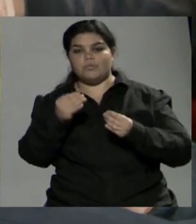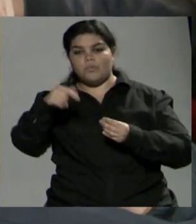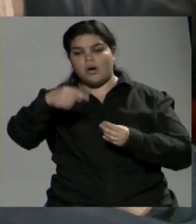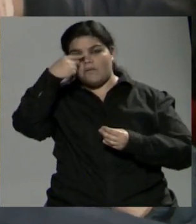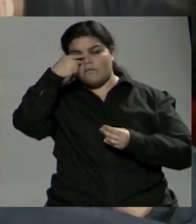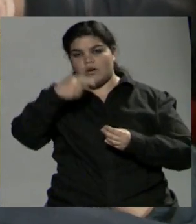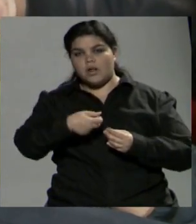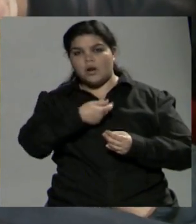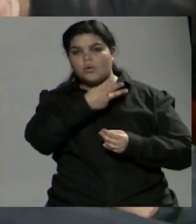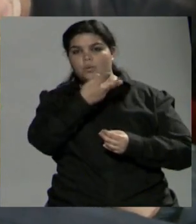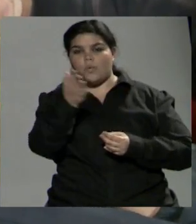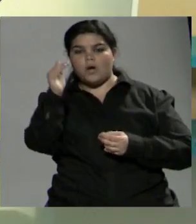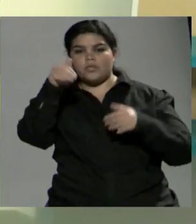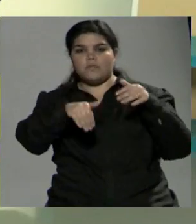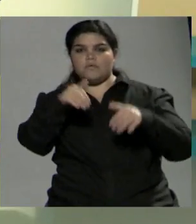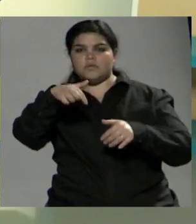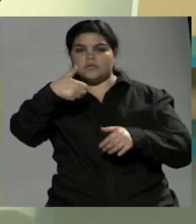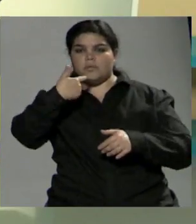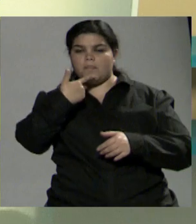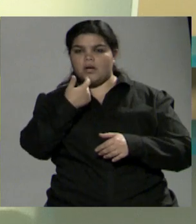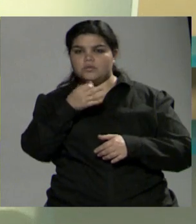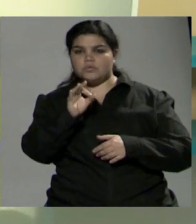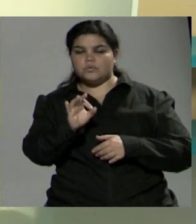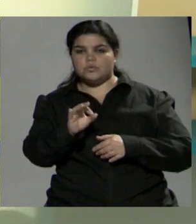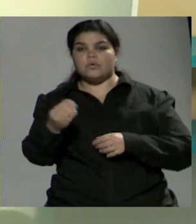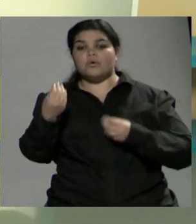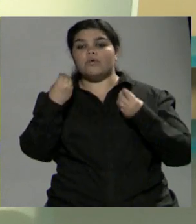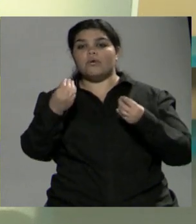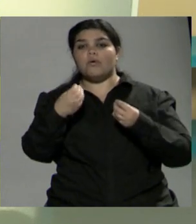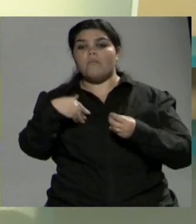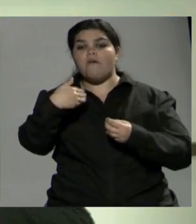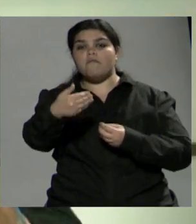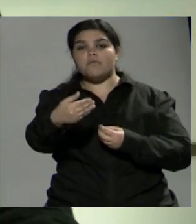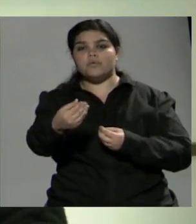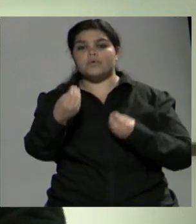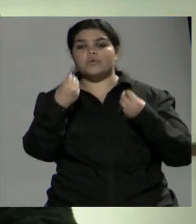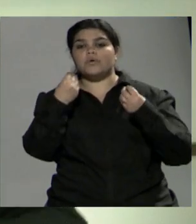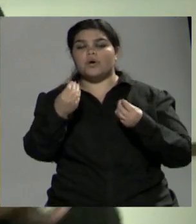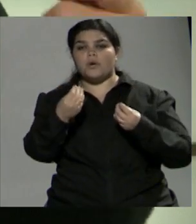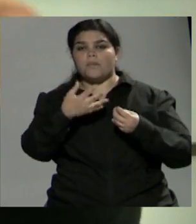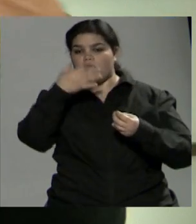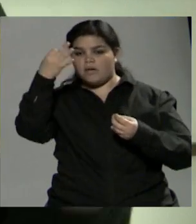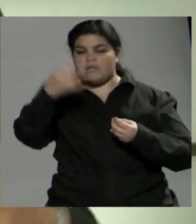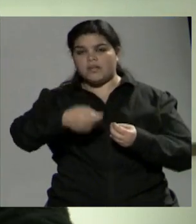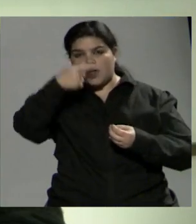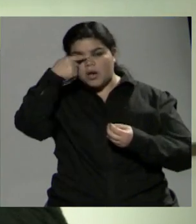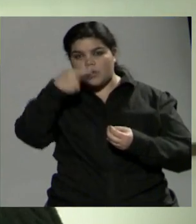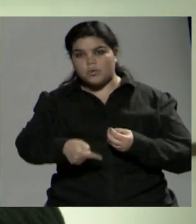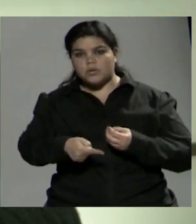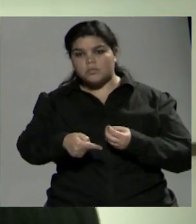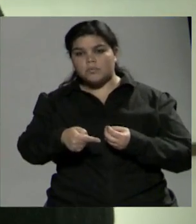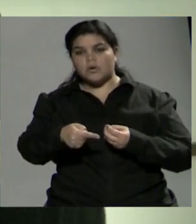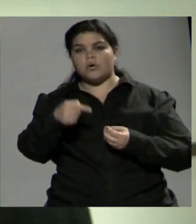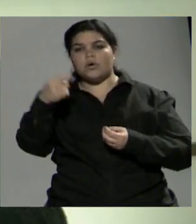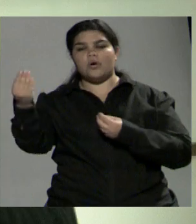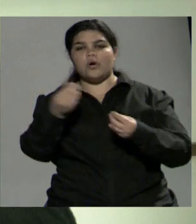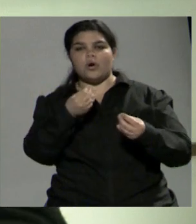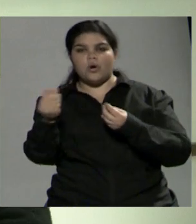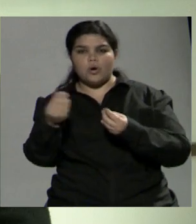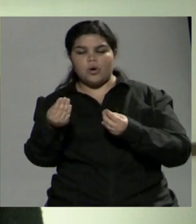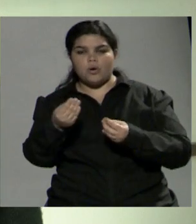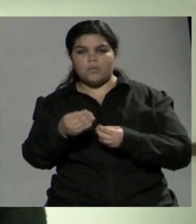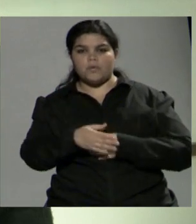de Sciurca o como el caso de Miranda, digamos, ¿no es cierto? Y bueno, y Joffre es un